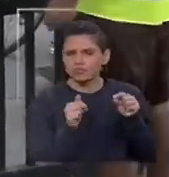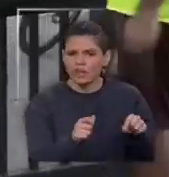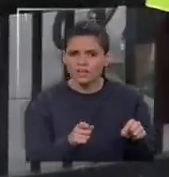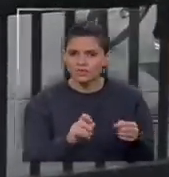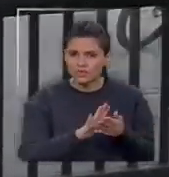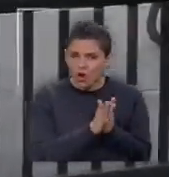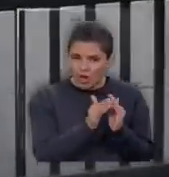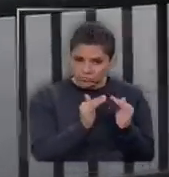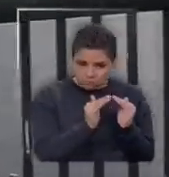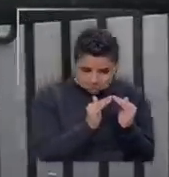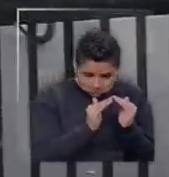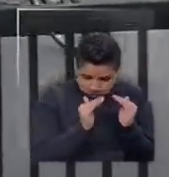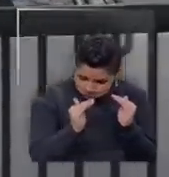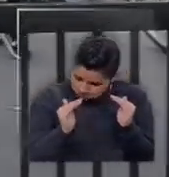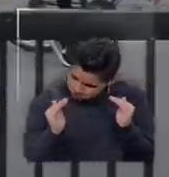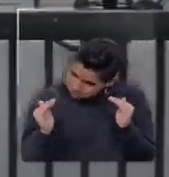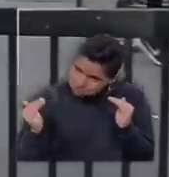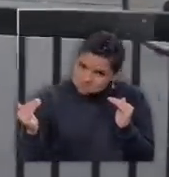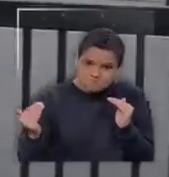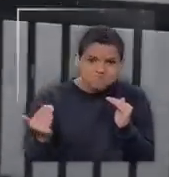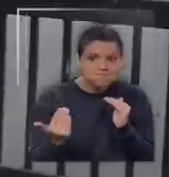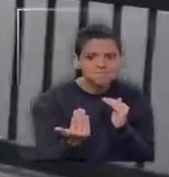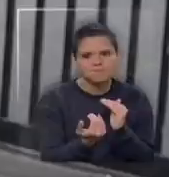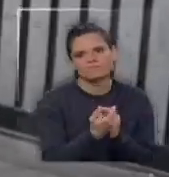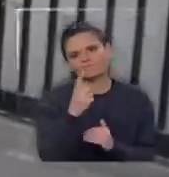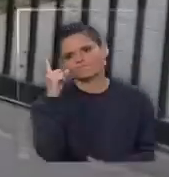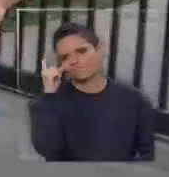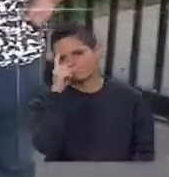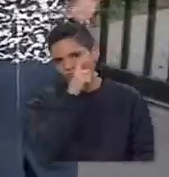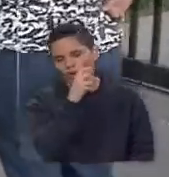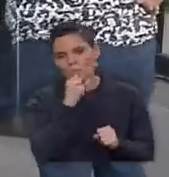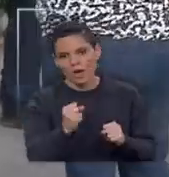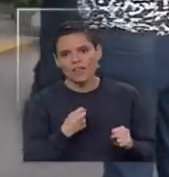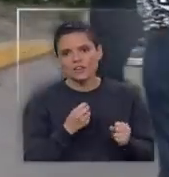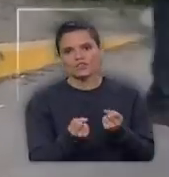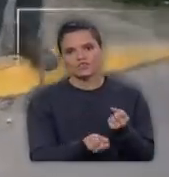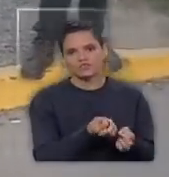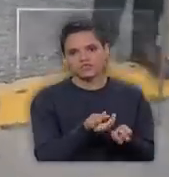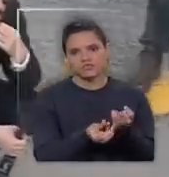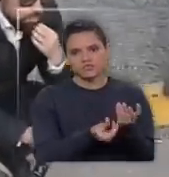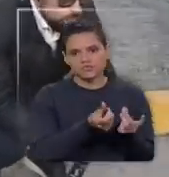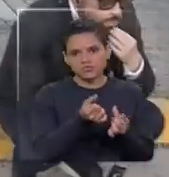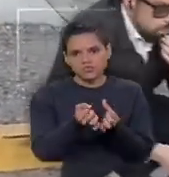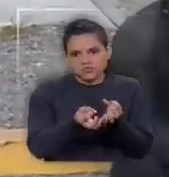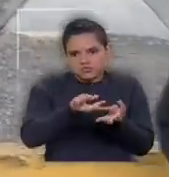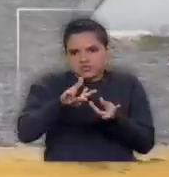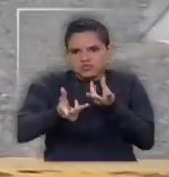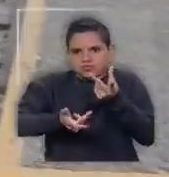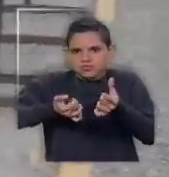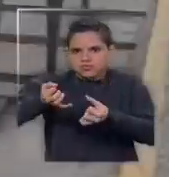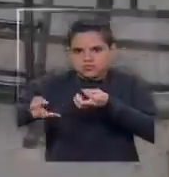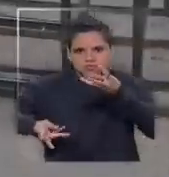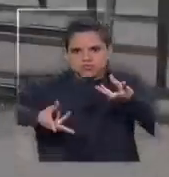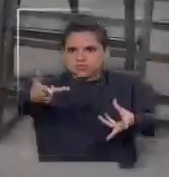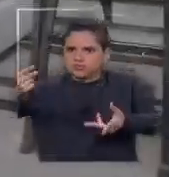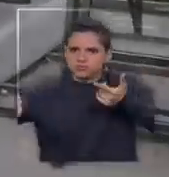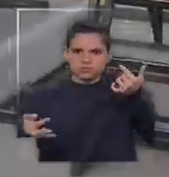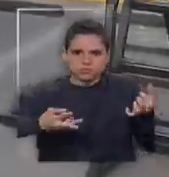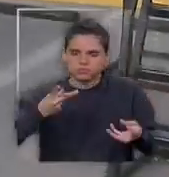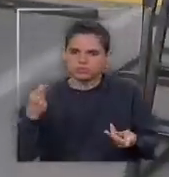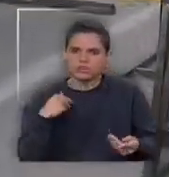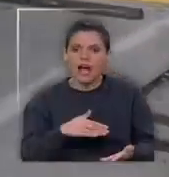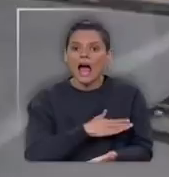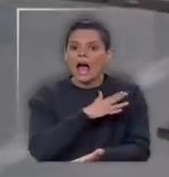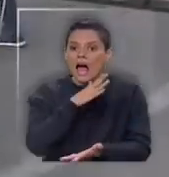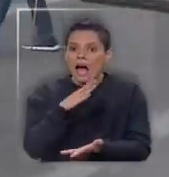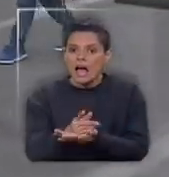la comunidad, porque es el fuego que puede ir esparciéndose hacia las mismas casas y también el lugar donde actualmente viven. Por eso nunca